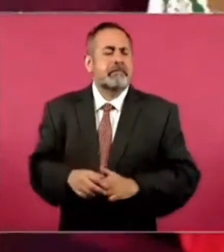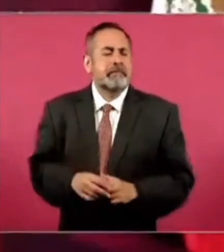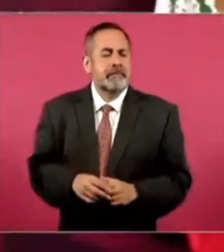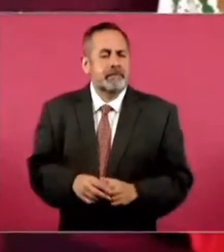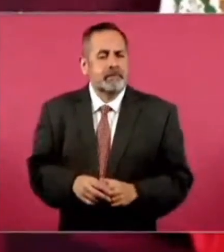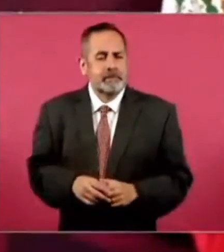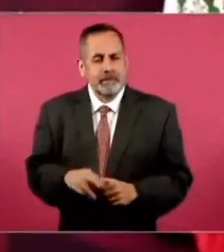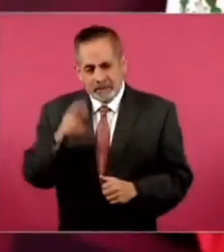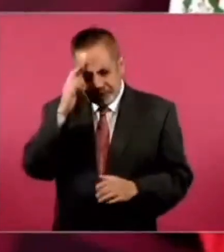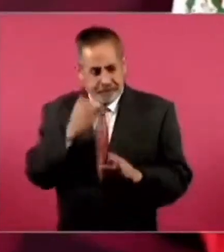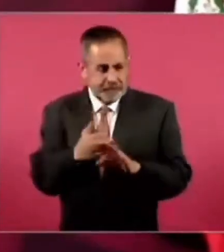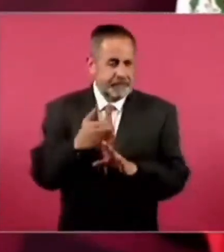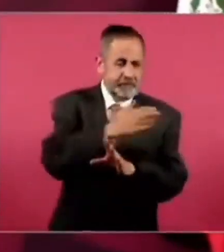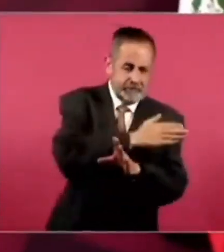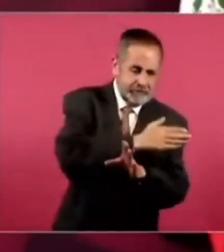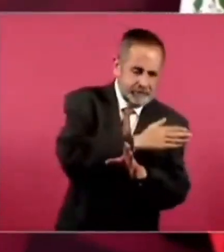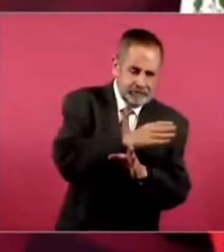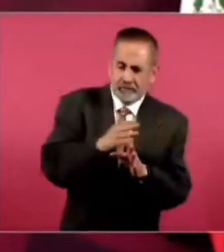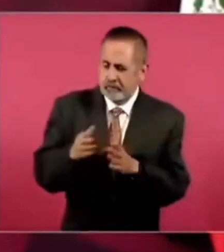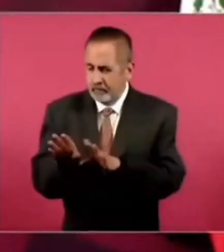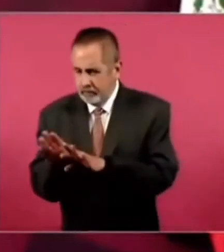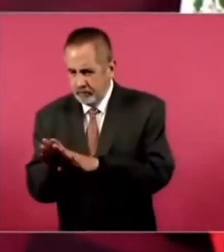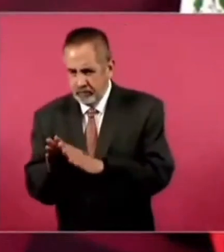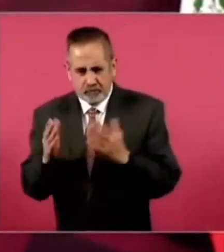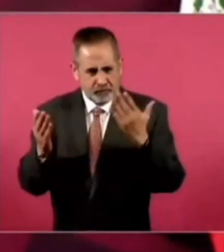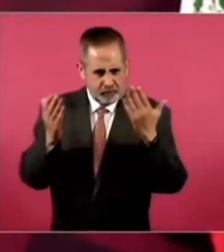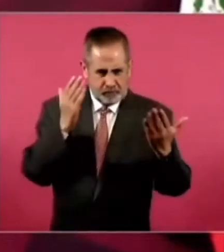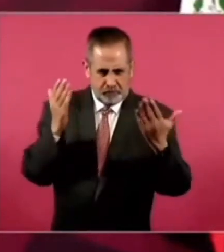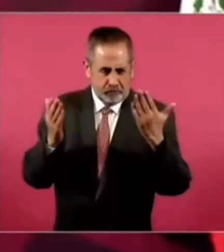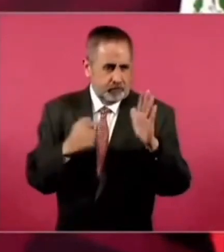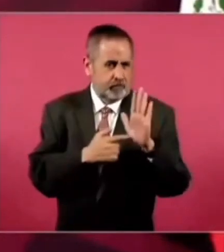que se usaba y lo que estamos haciendo,